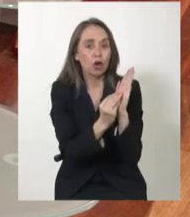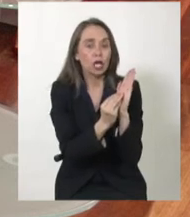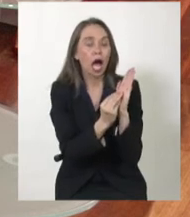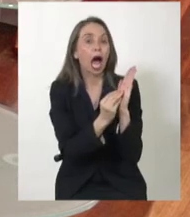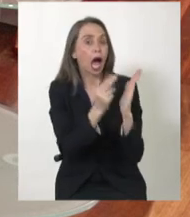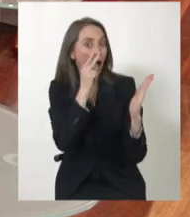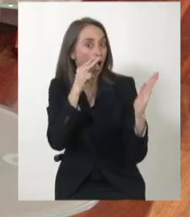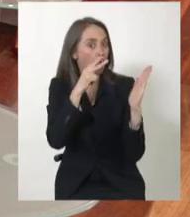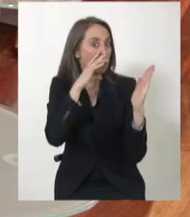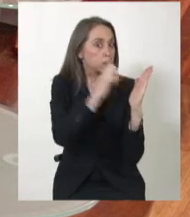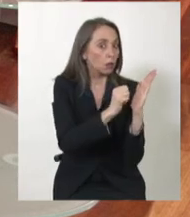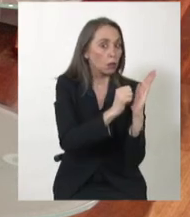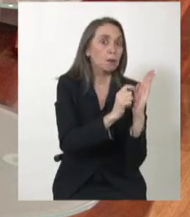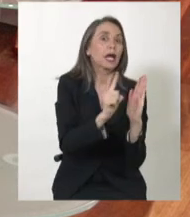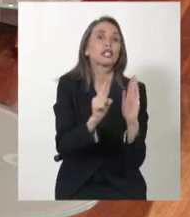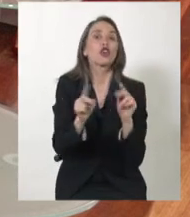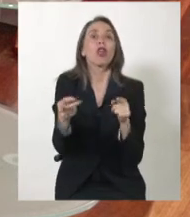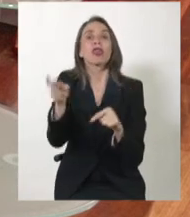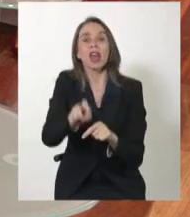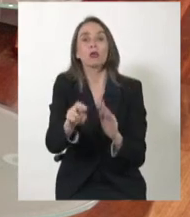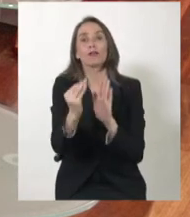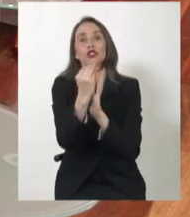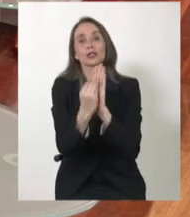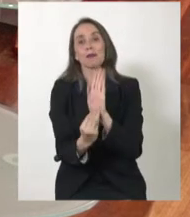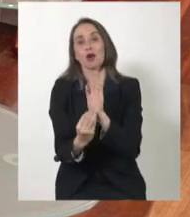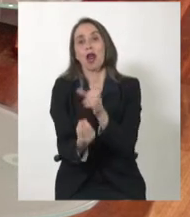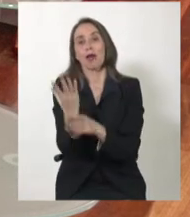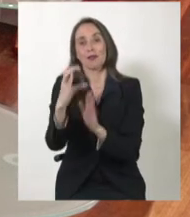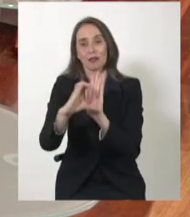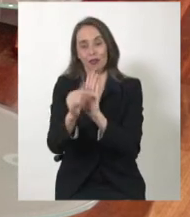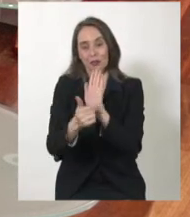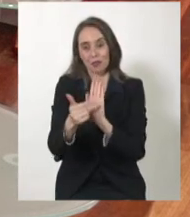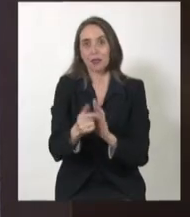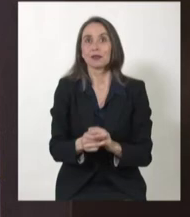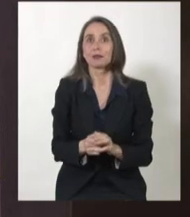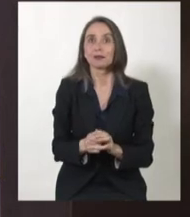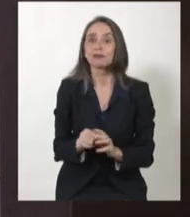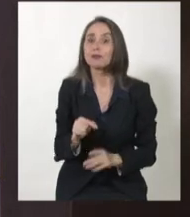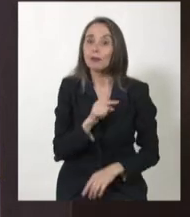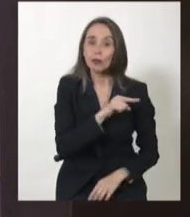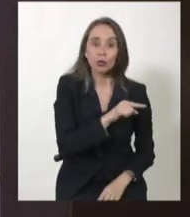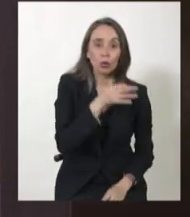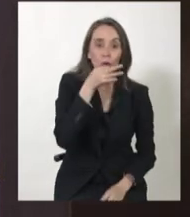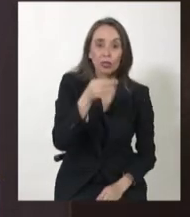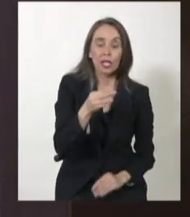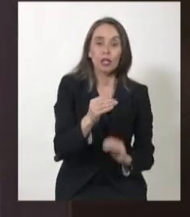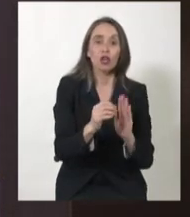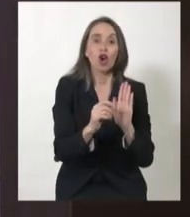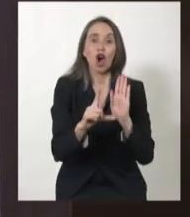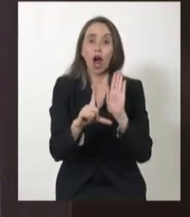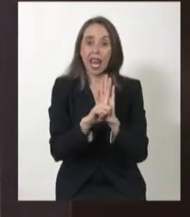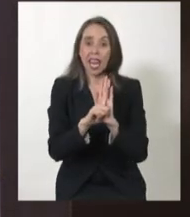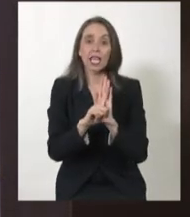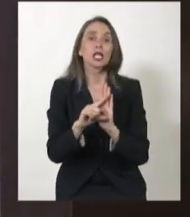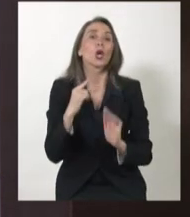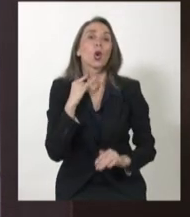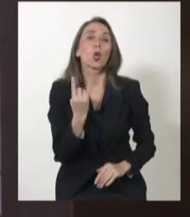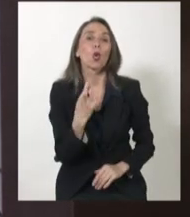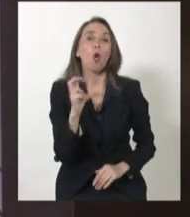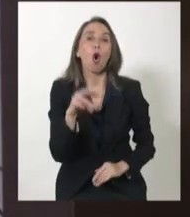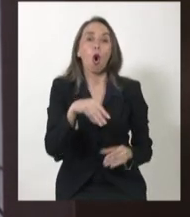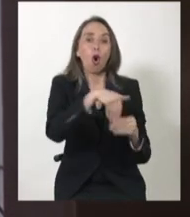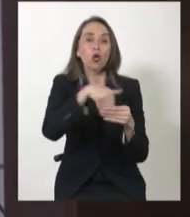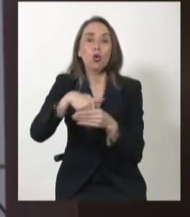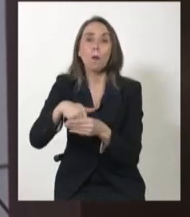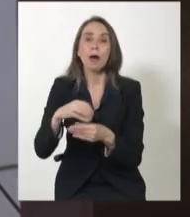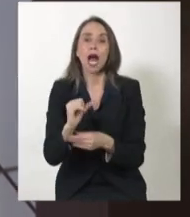mismo. Claro, y siguiendo, fíjate un poco con esa idea que dices tú, las leyes de quórum calificado